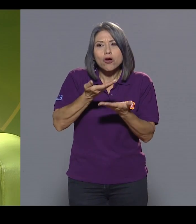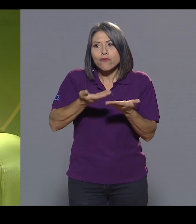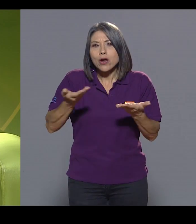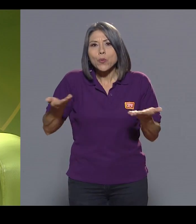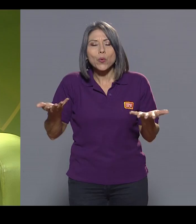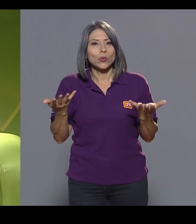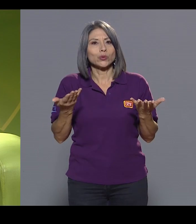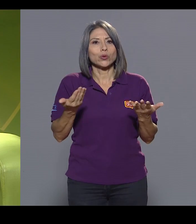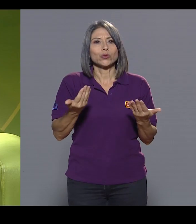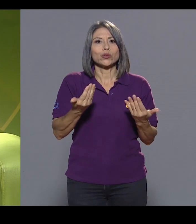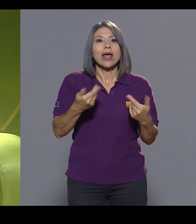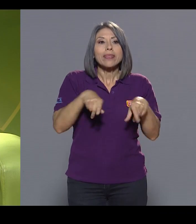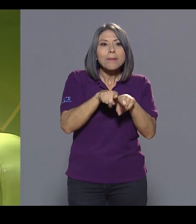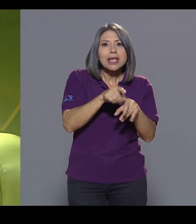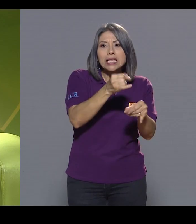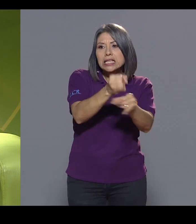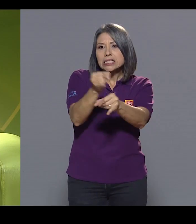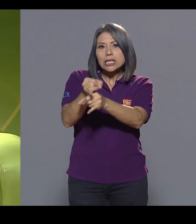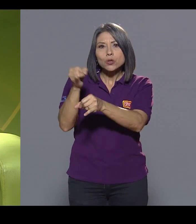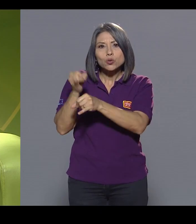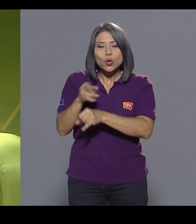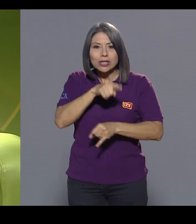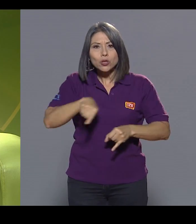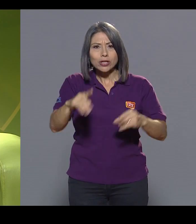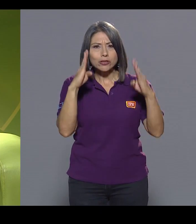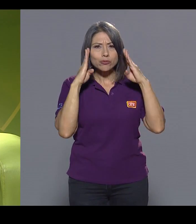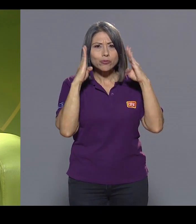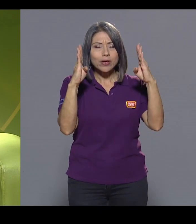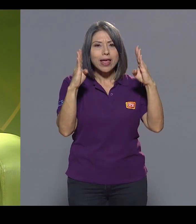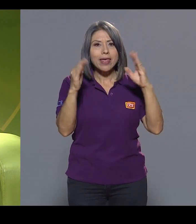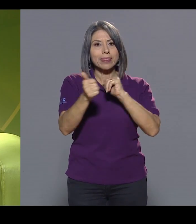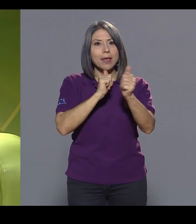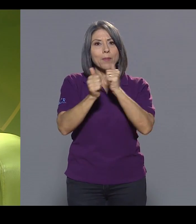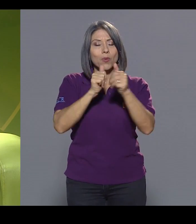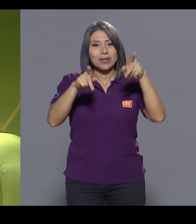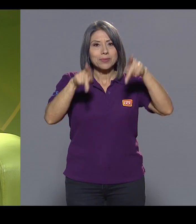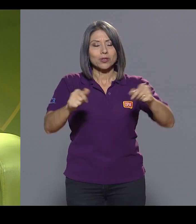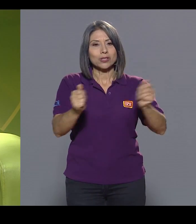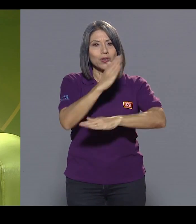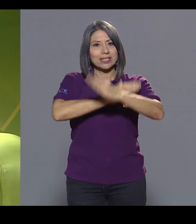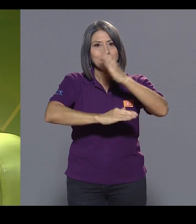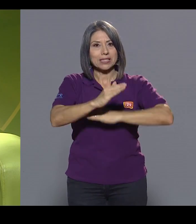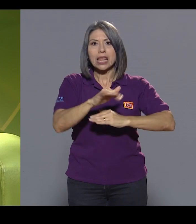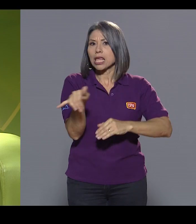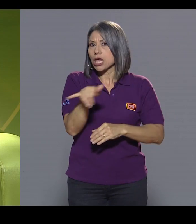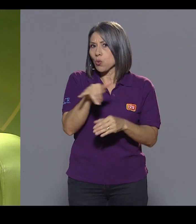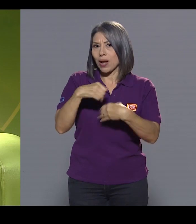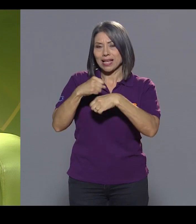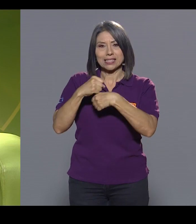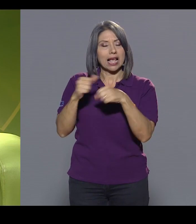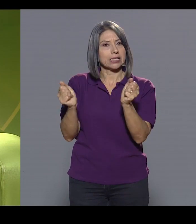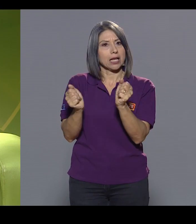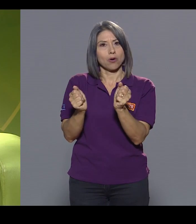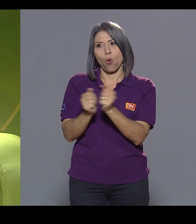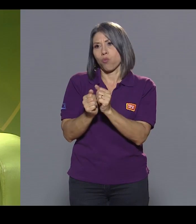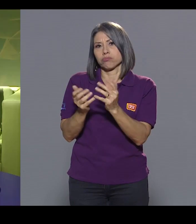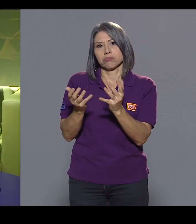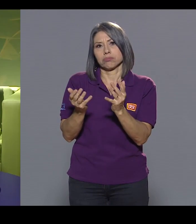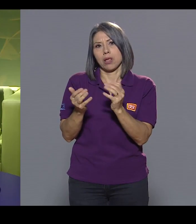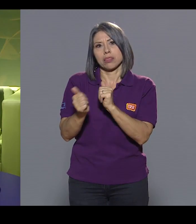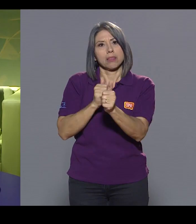Y a tener pues instituciones en donde se contemple el deporte paralímpico, al igual que se hace con el deporte olímpico